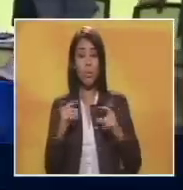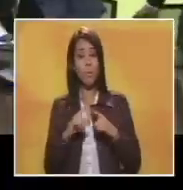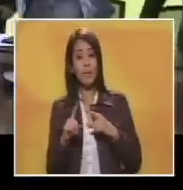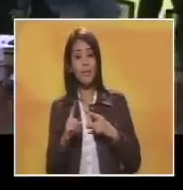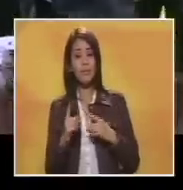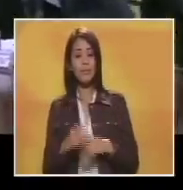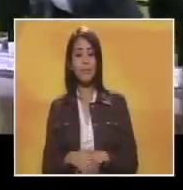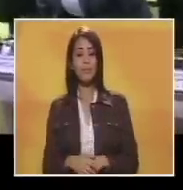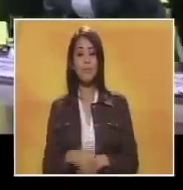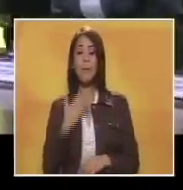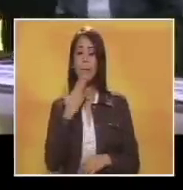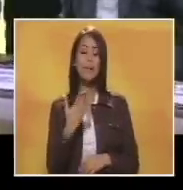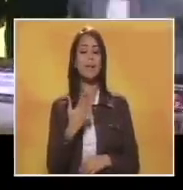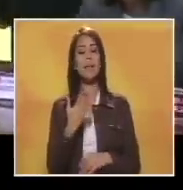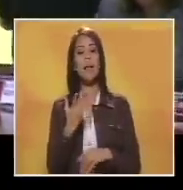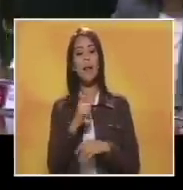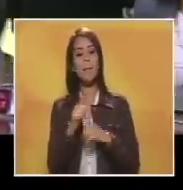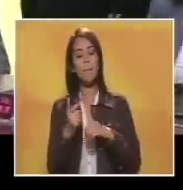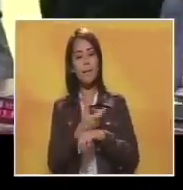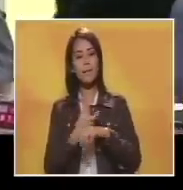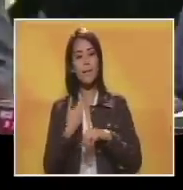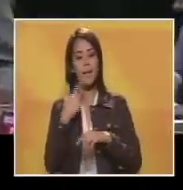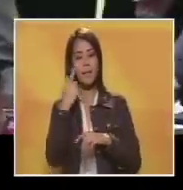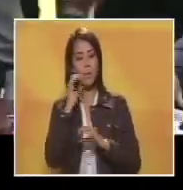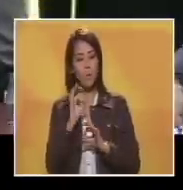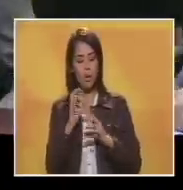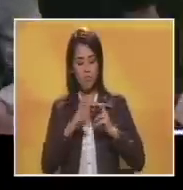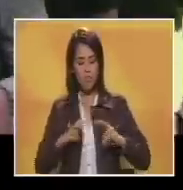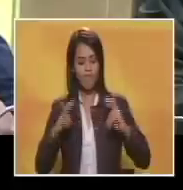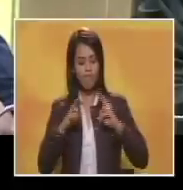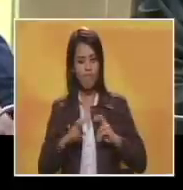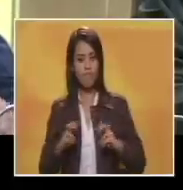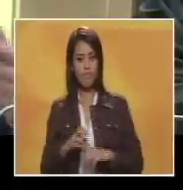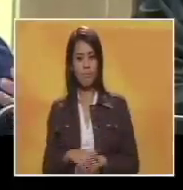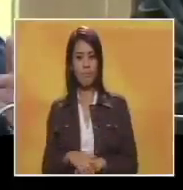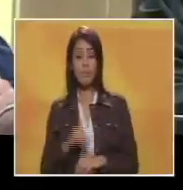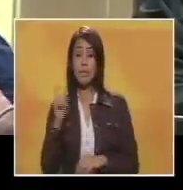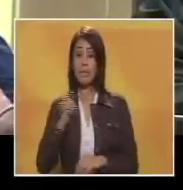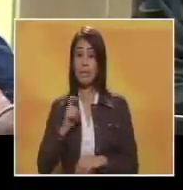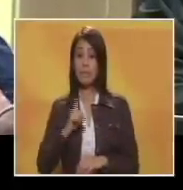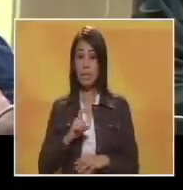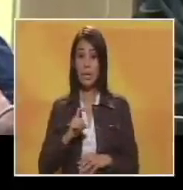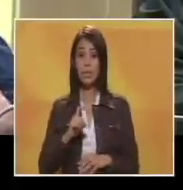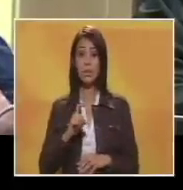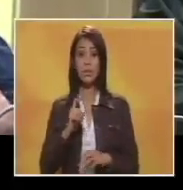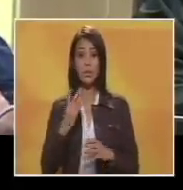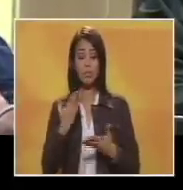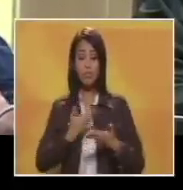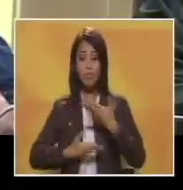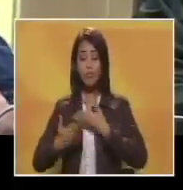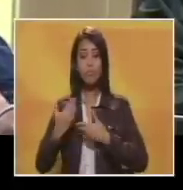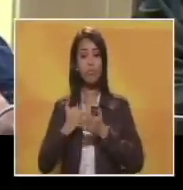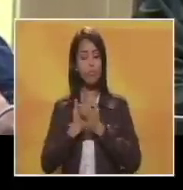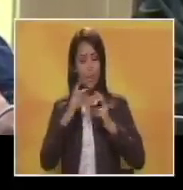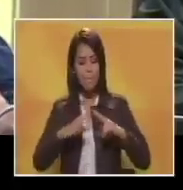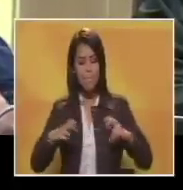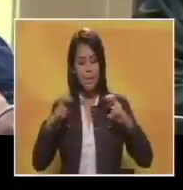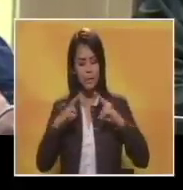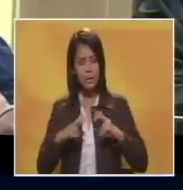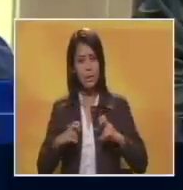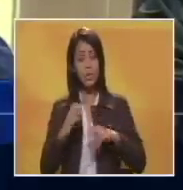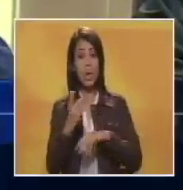familias solicitan al presidente Lenín Moreno una investigación imparcial. Y si es necesario recibir cooperación o investigación,